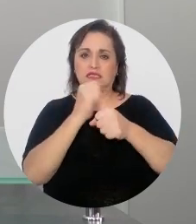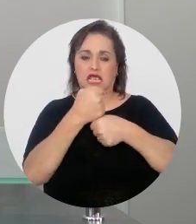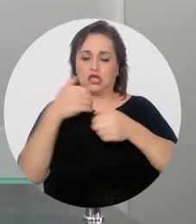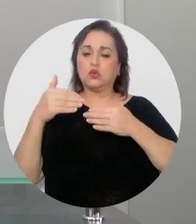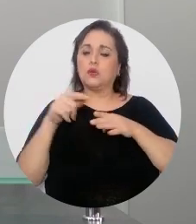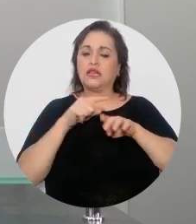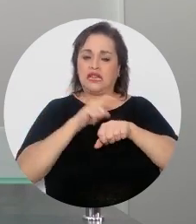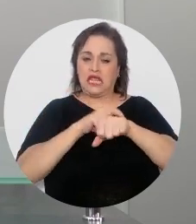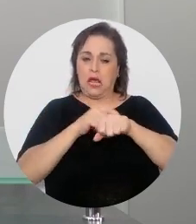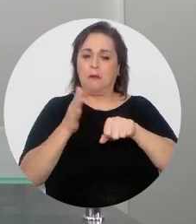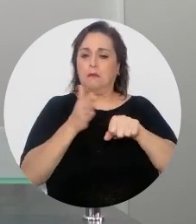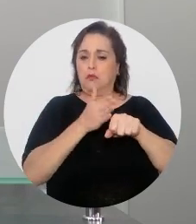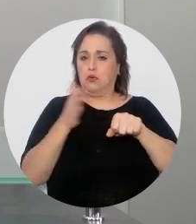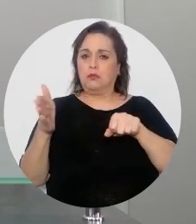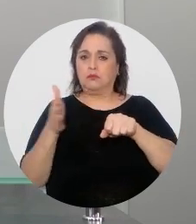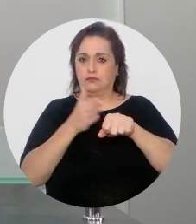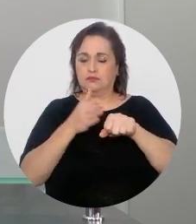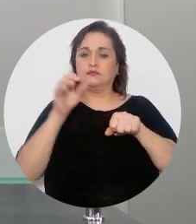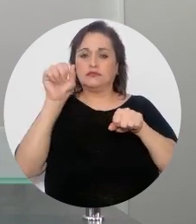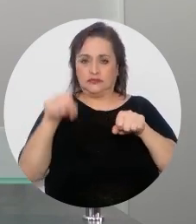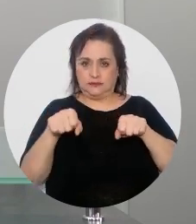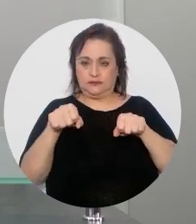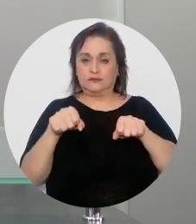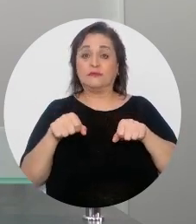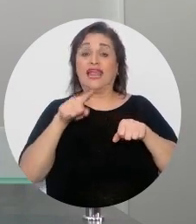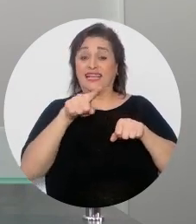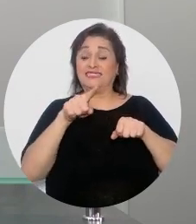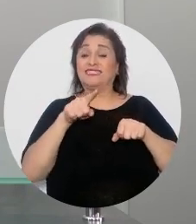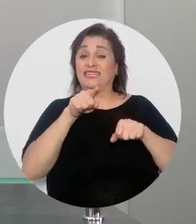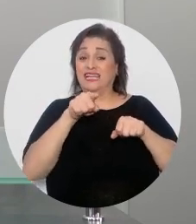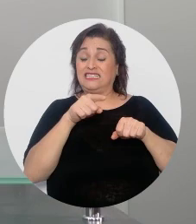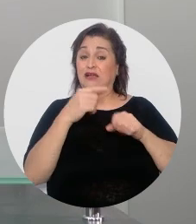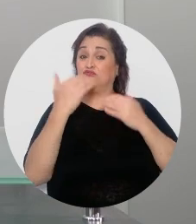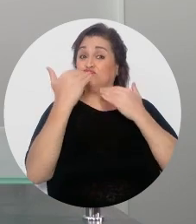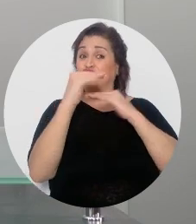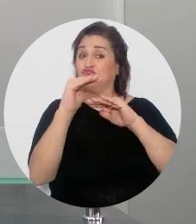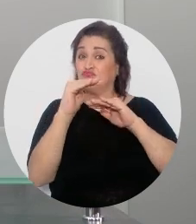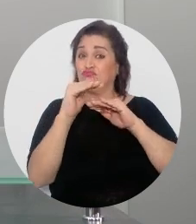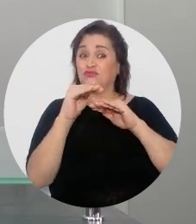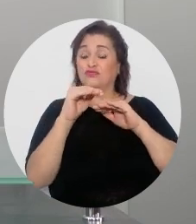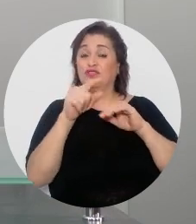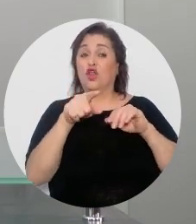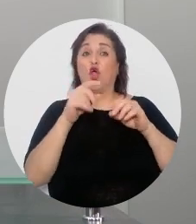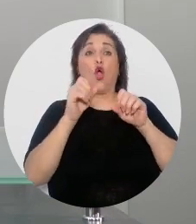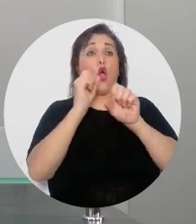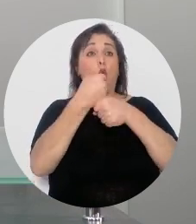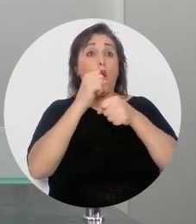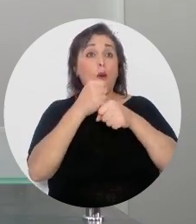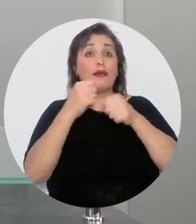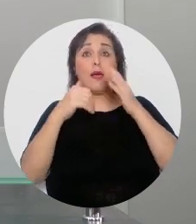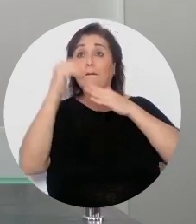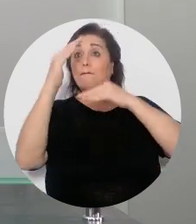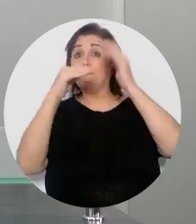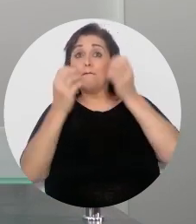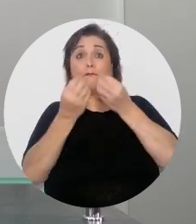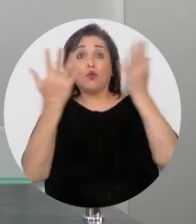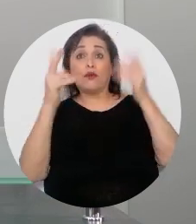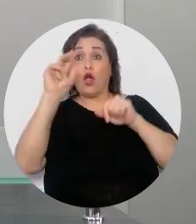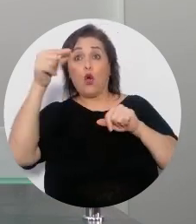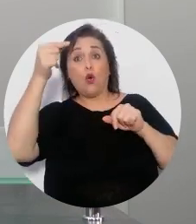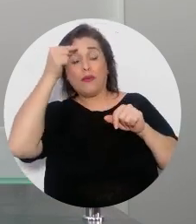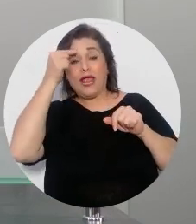continuarse efectuando durante ese periodo. Además, esa restricción de difundir la obra pública del